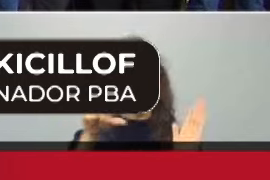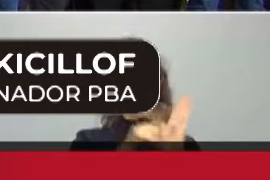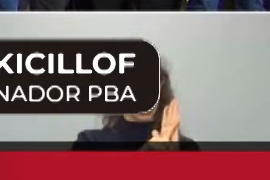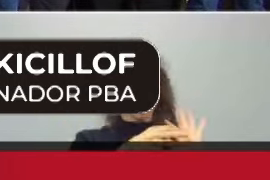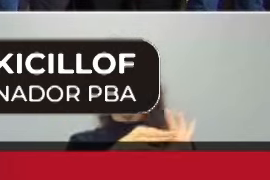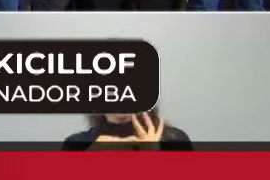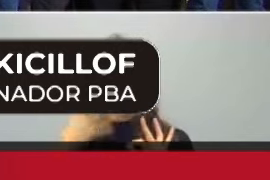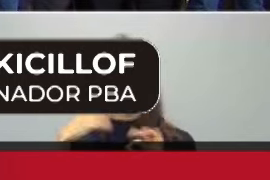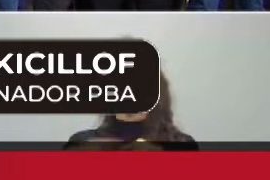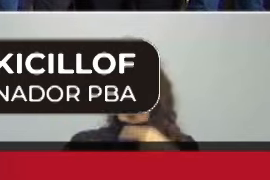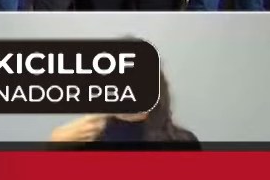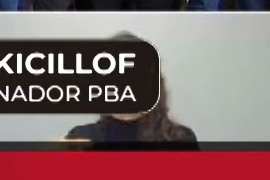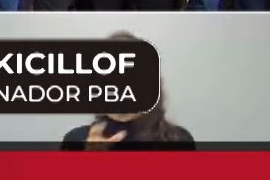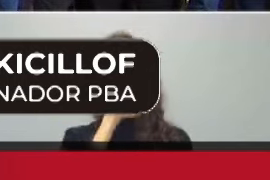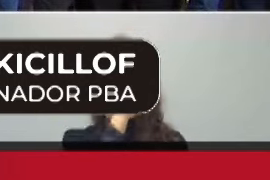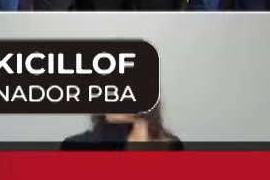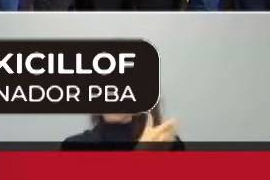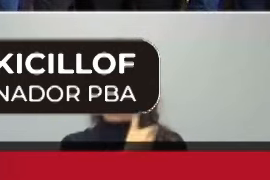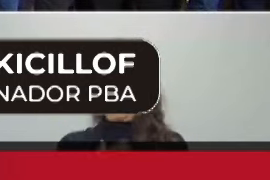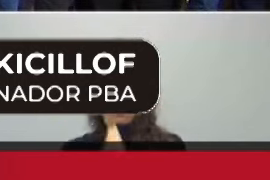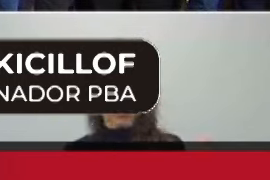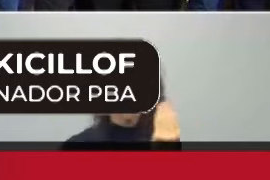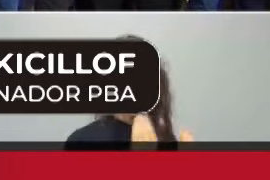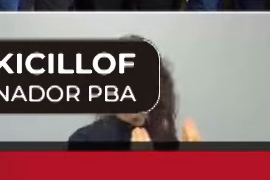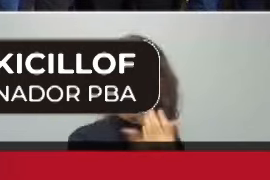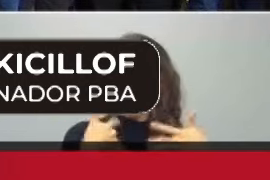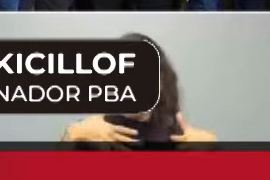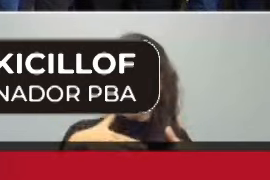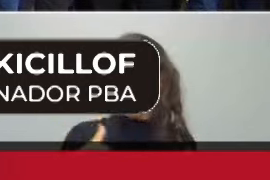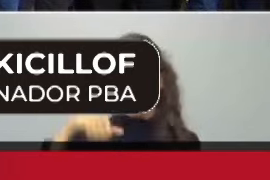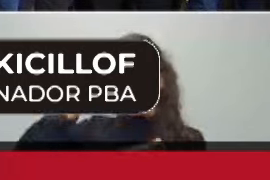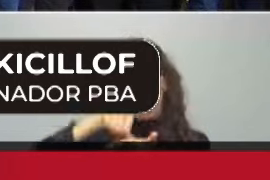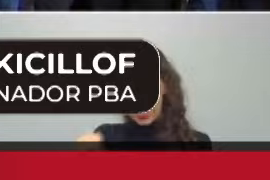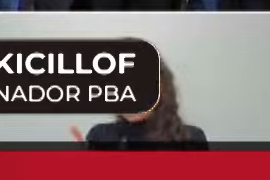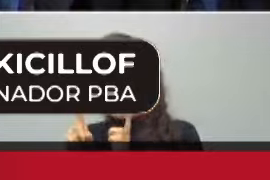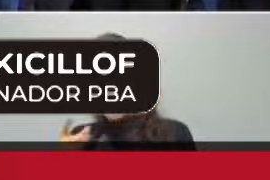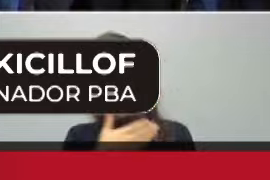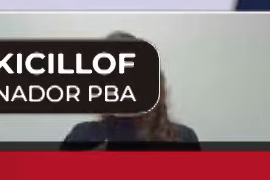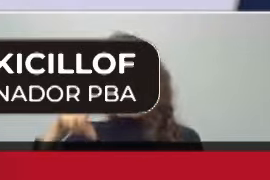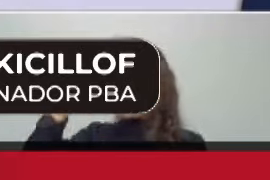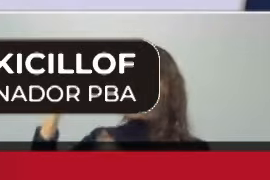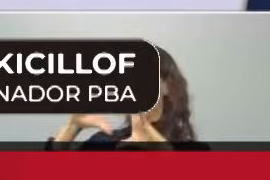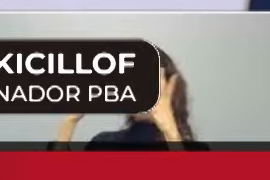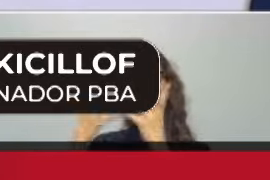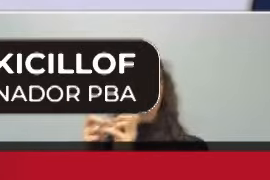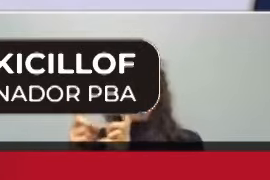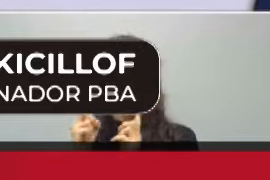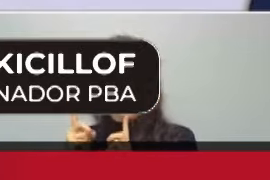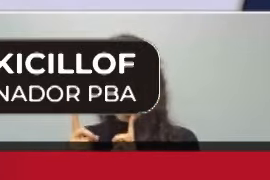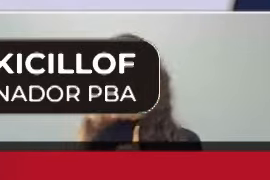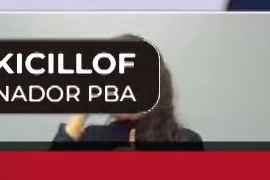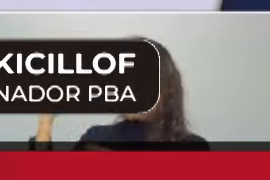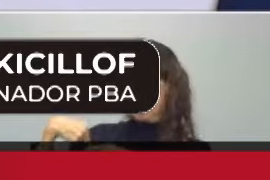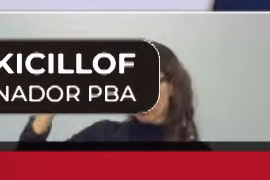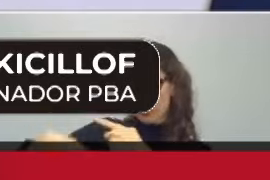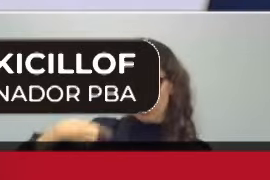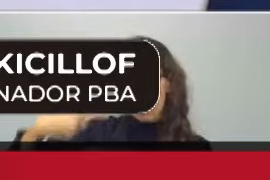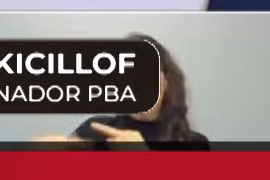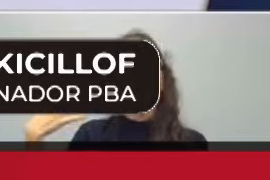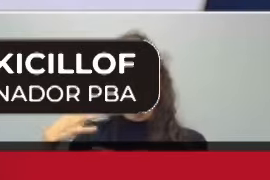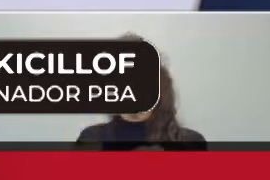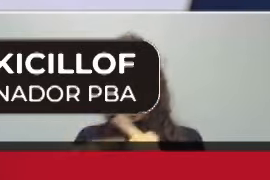haber cambiado el presidente, pero es el mismo país, el mismo Estado y el mismo Gobierno Nacional que continúa, pese